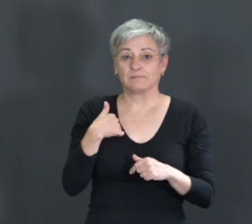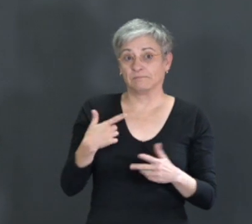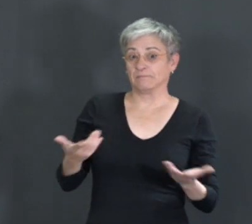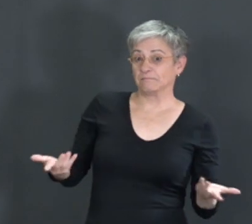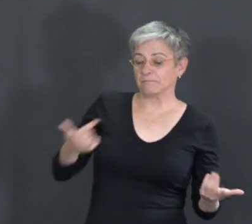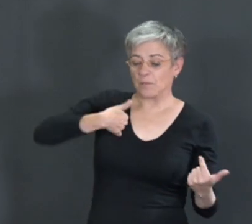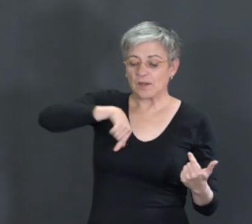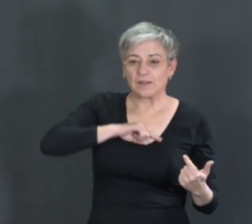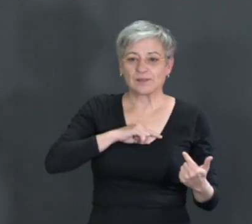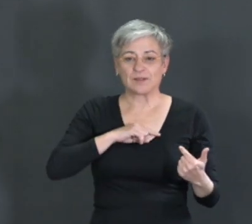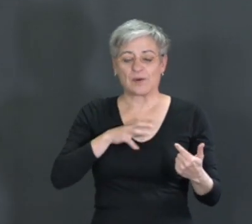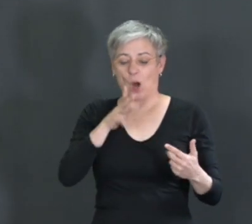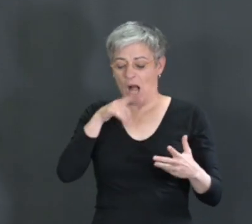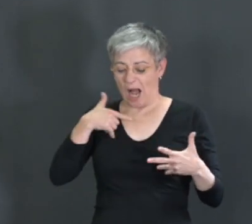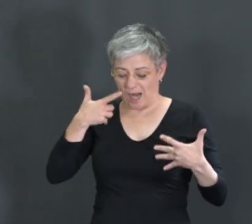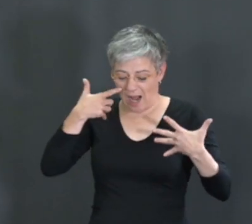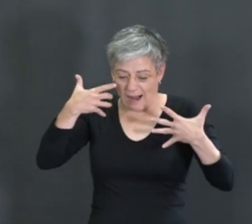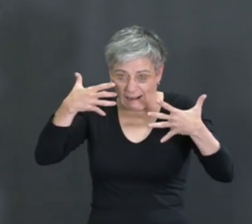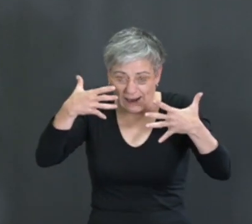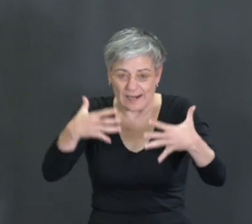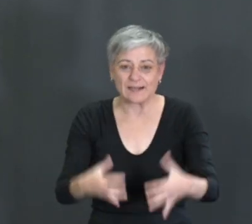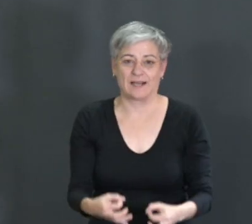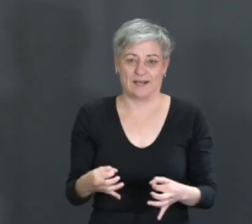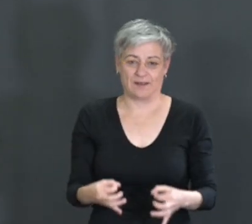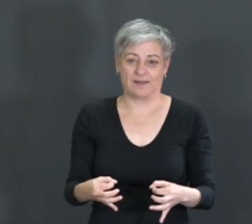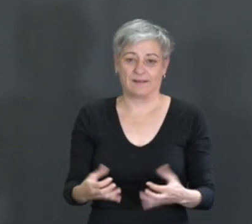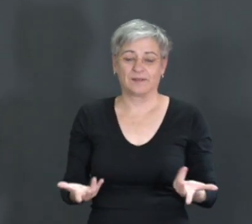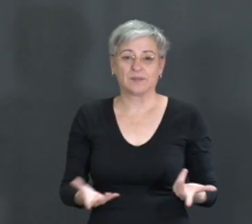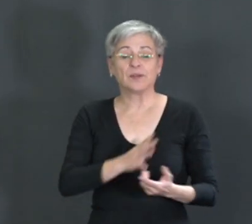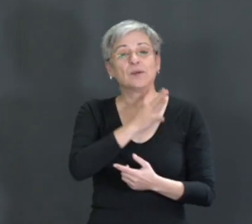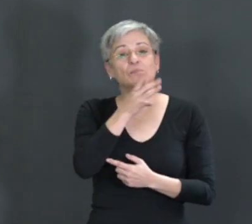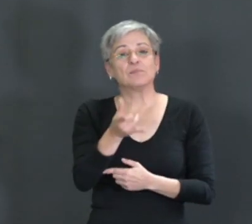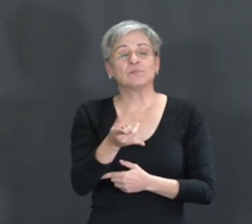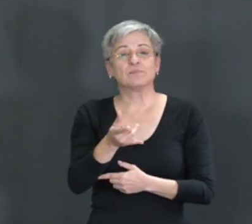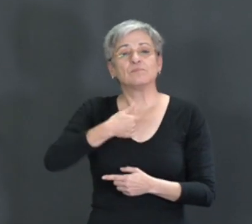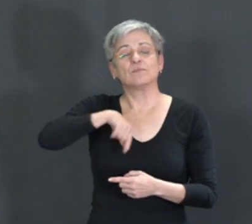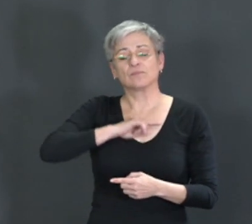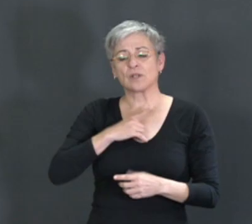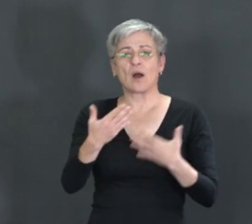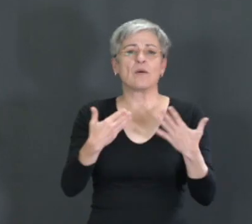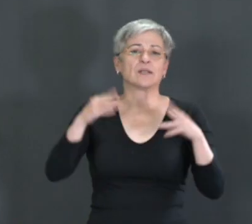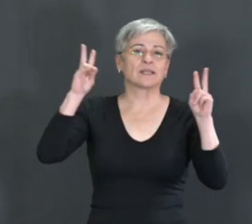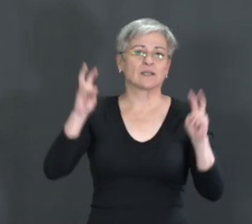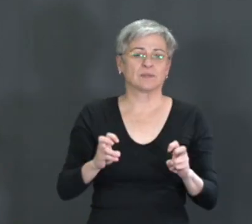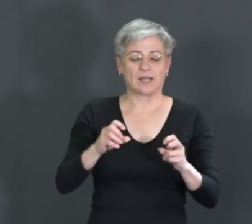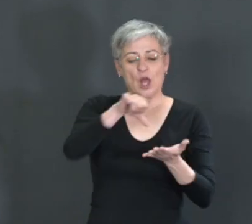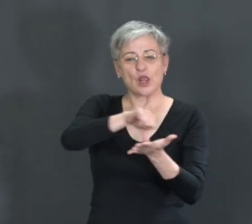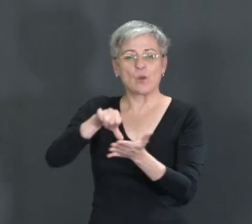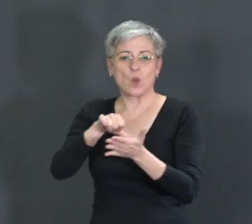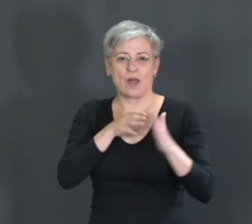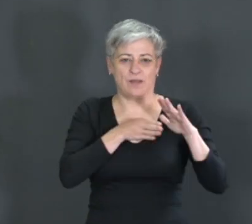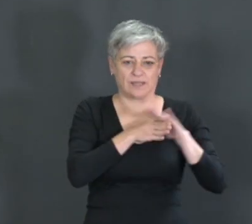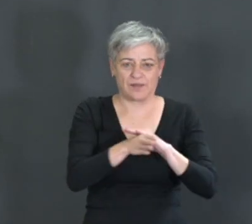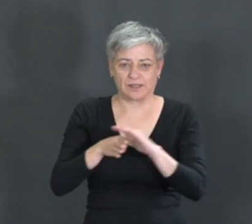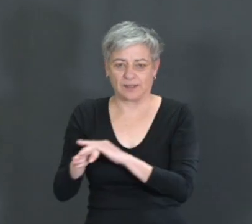conversación que la vamos a aterrizar al puro suelo porque estamos hablando en esta jornada sobre ciudades